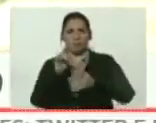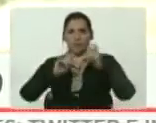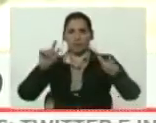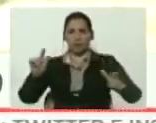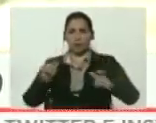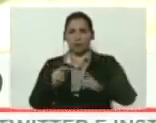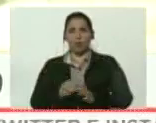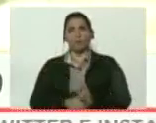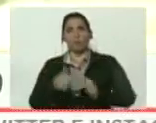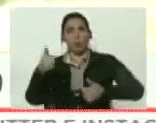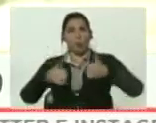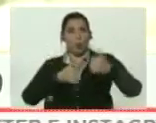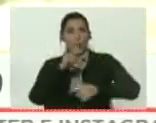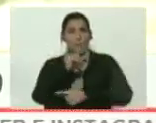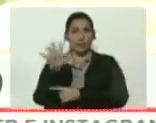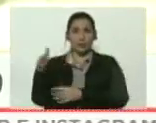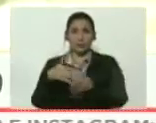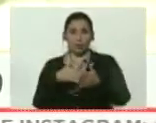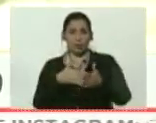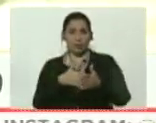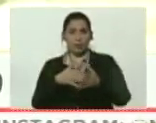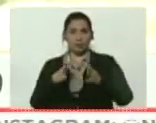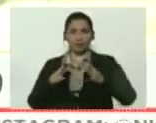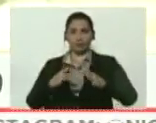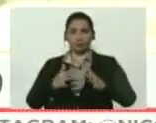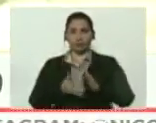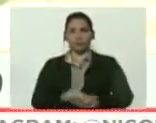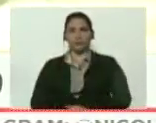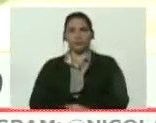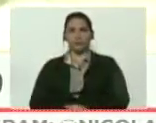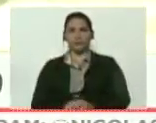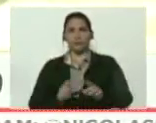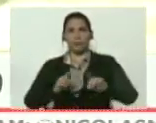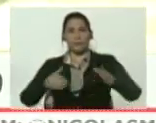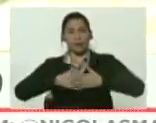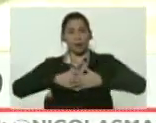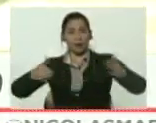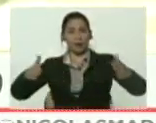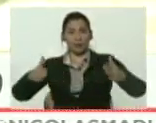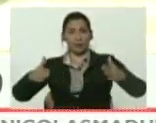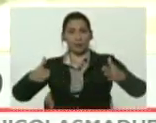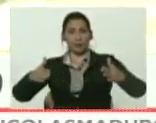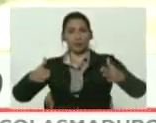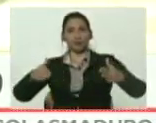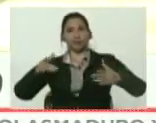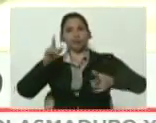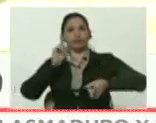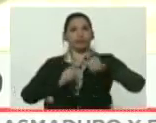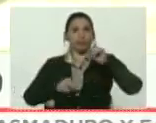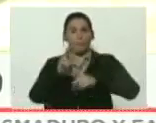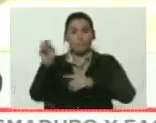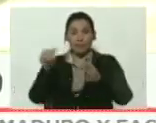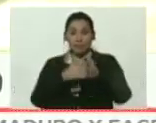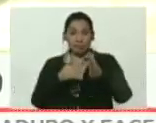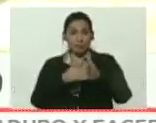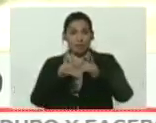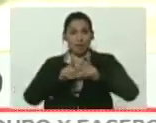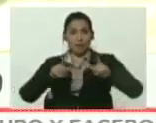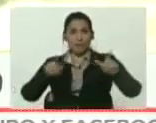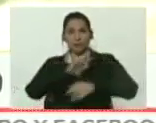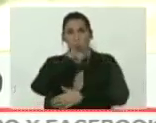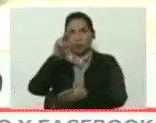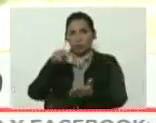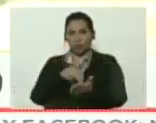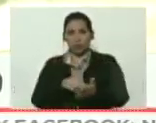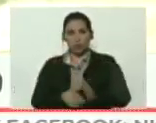cuales 25 mil son recreadores y recreadoras, para garantizar que en por lo menos 20 mil espacios a nivel